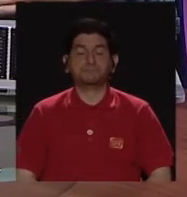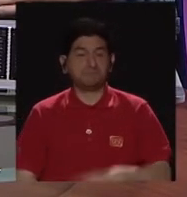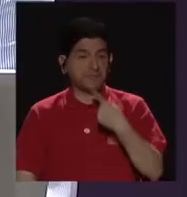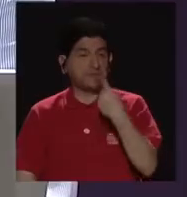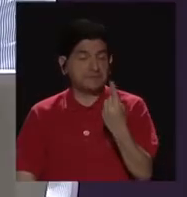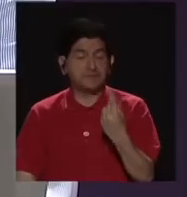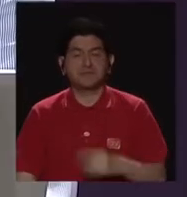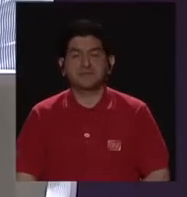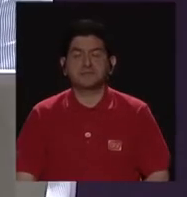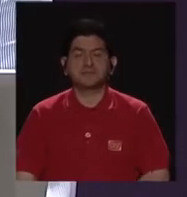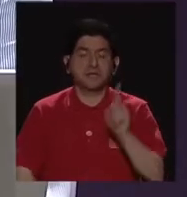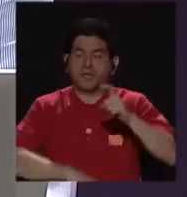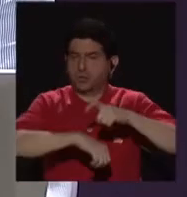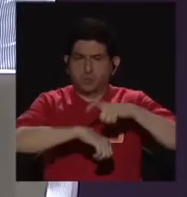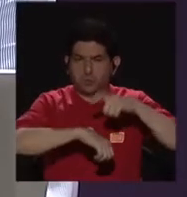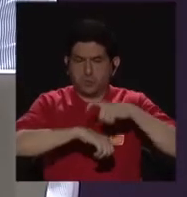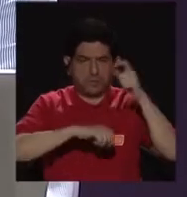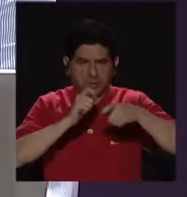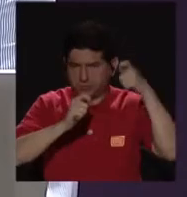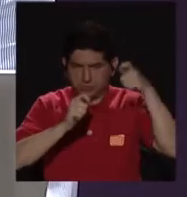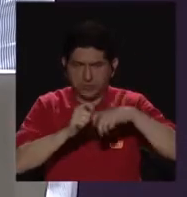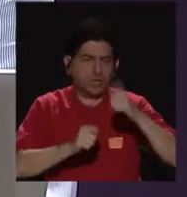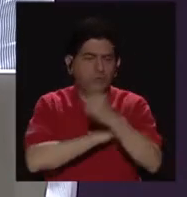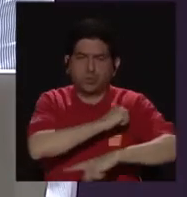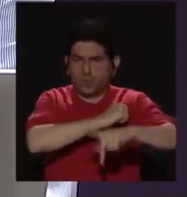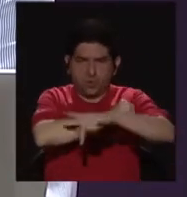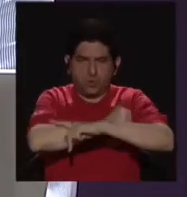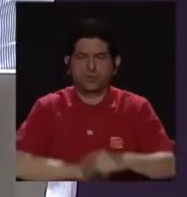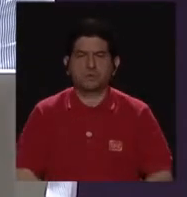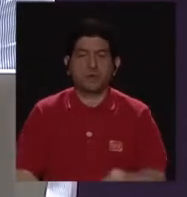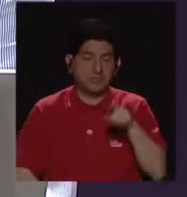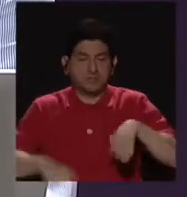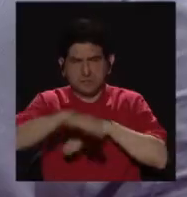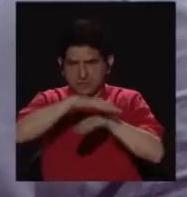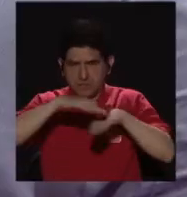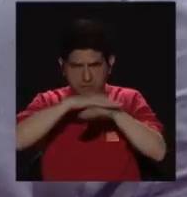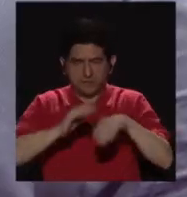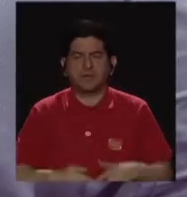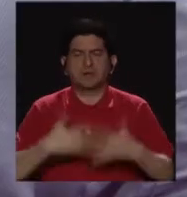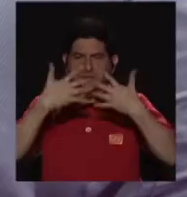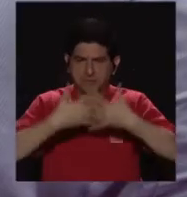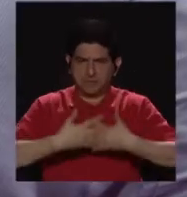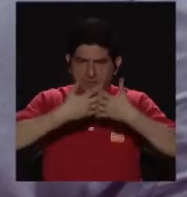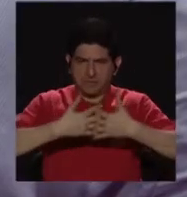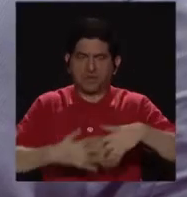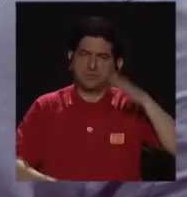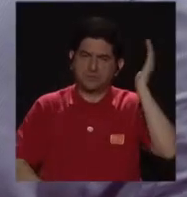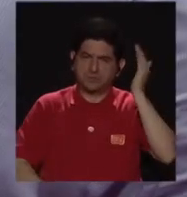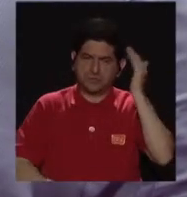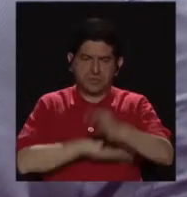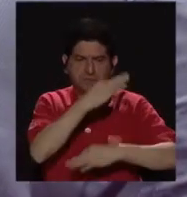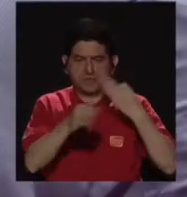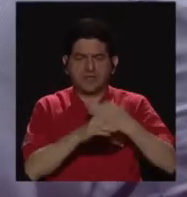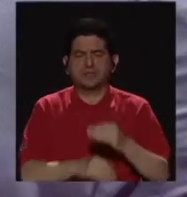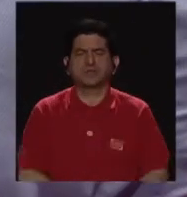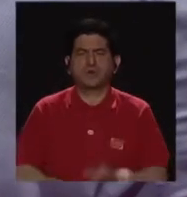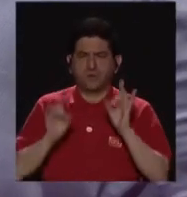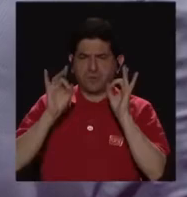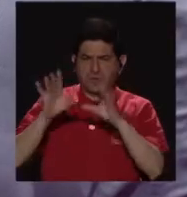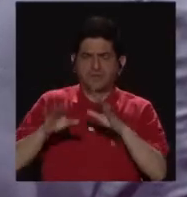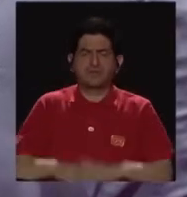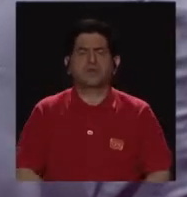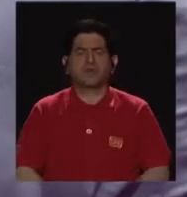habla de que en algunos momentos en otros países ha servido de plataforma para empresas o discursos de corte racista clasista